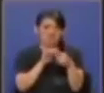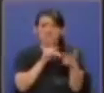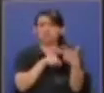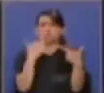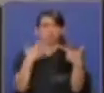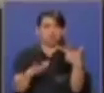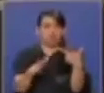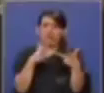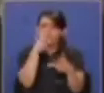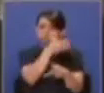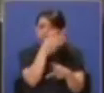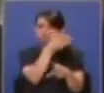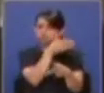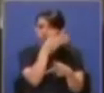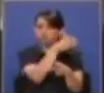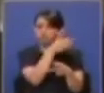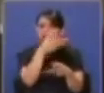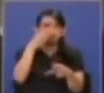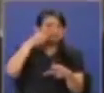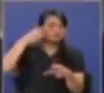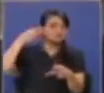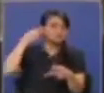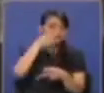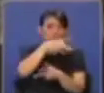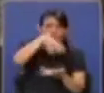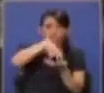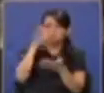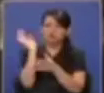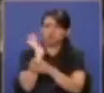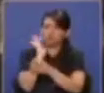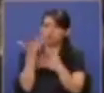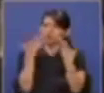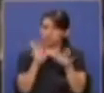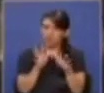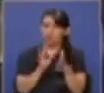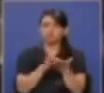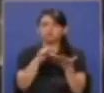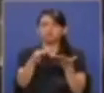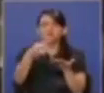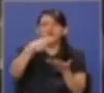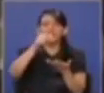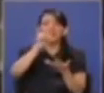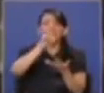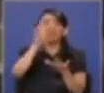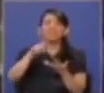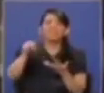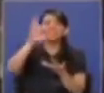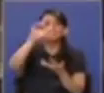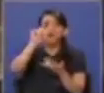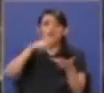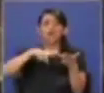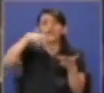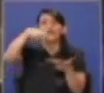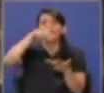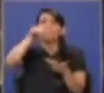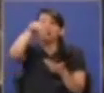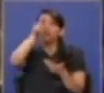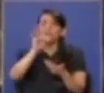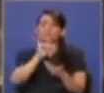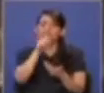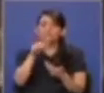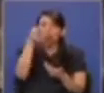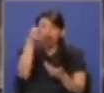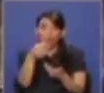hecho muchas intervenciones en la capital de Zamora Chinchipe, lo hemos hecho en Nangaritza, lo hemos hecho en Paquilla. Aquí en esta visita en